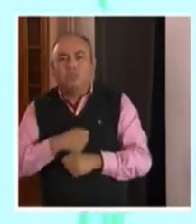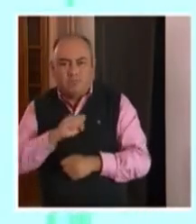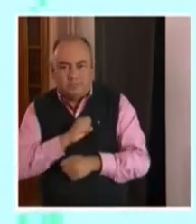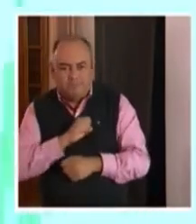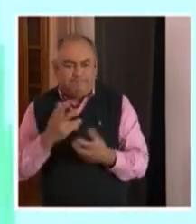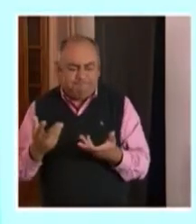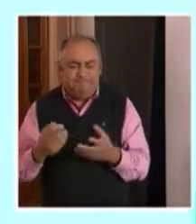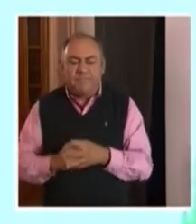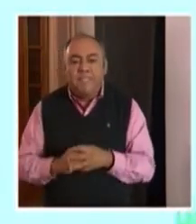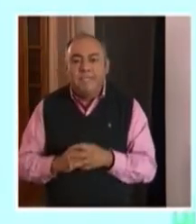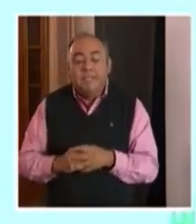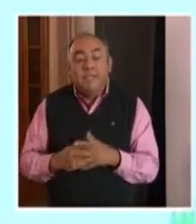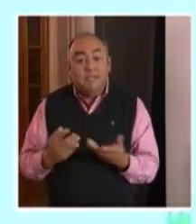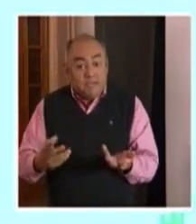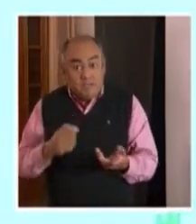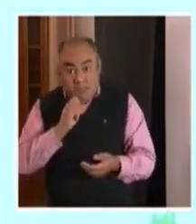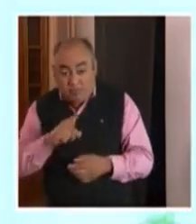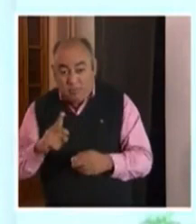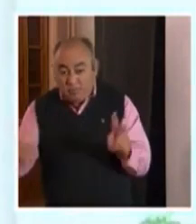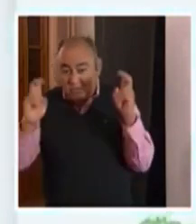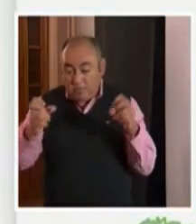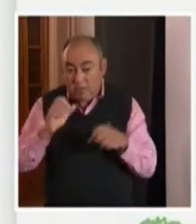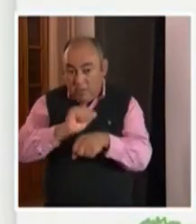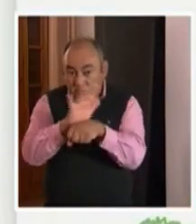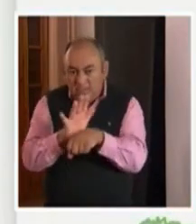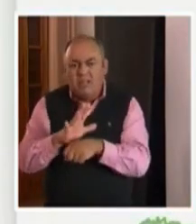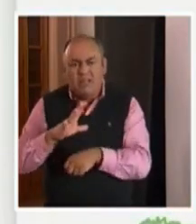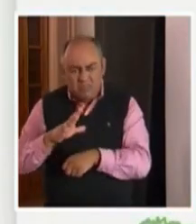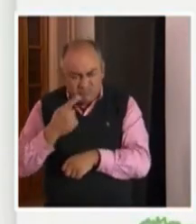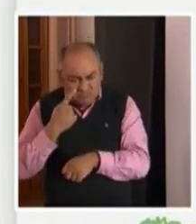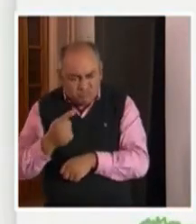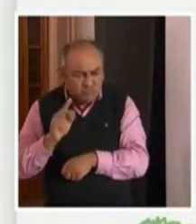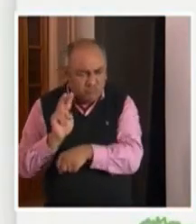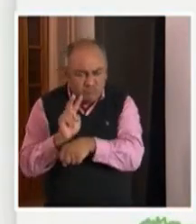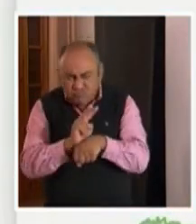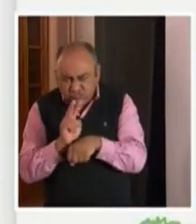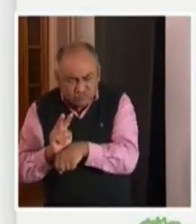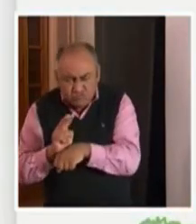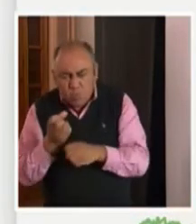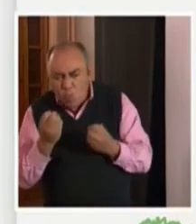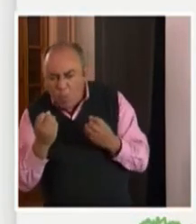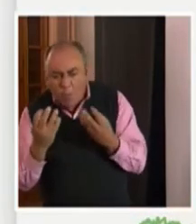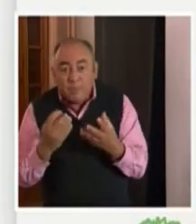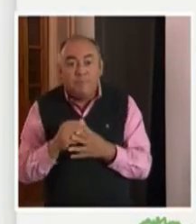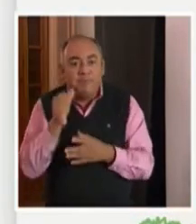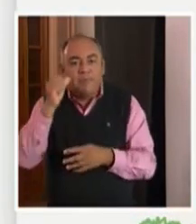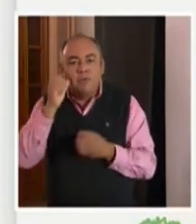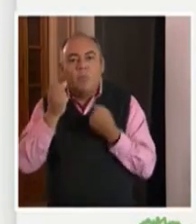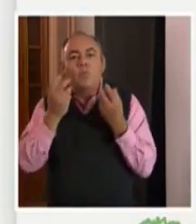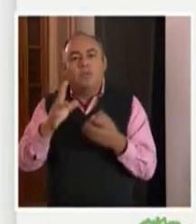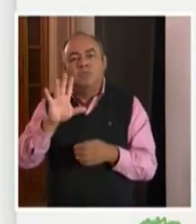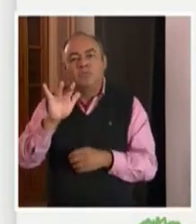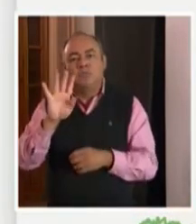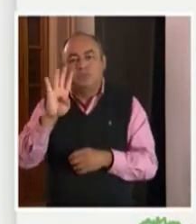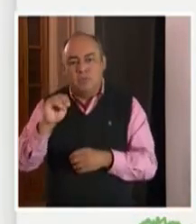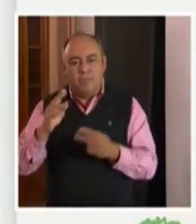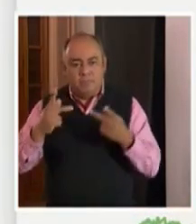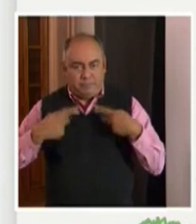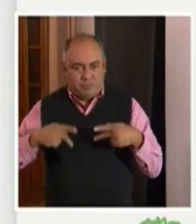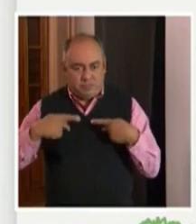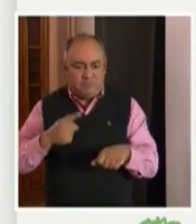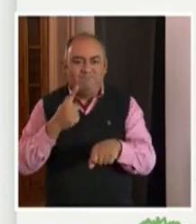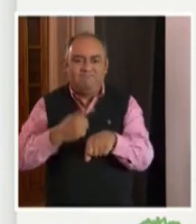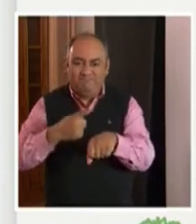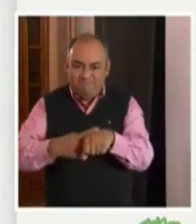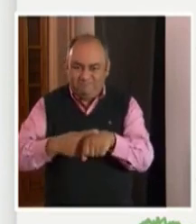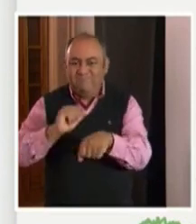influenza rinovirus sin cita respiratorio y adenovirus Asimismo señaló que por el